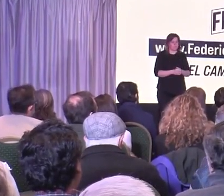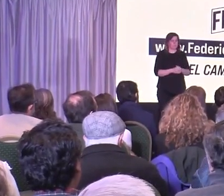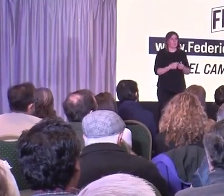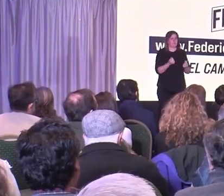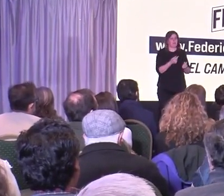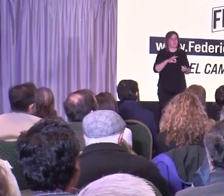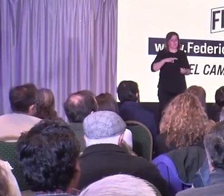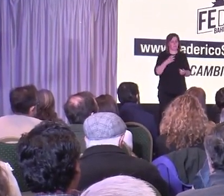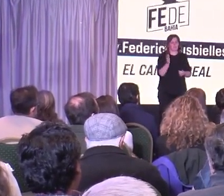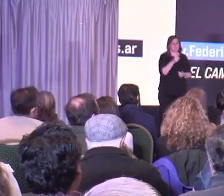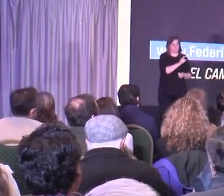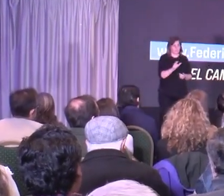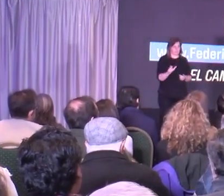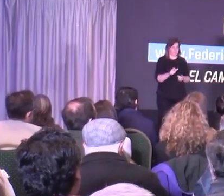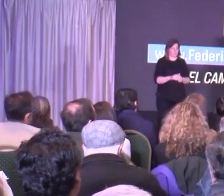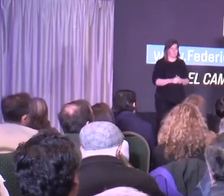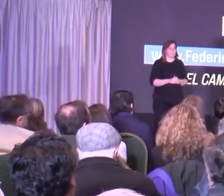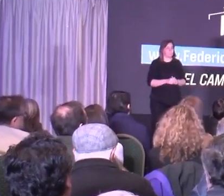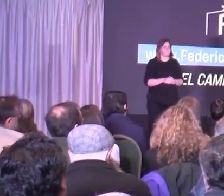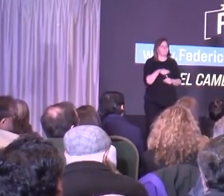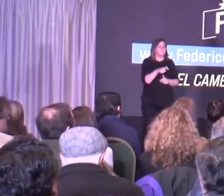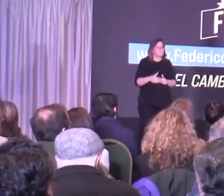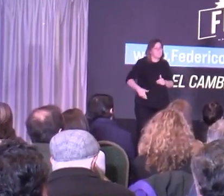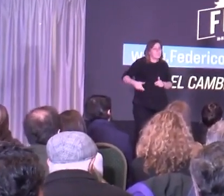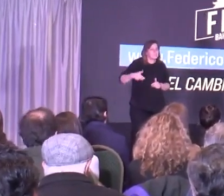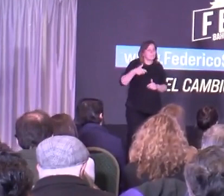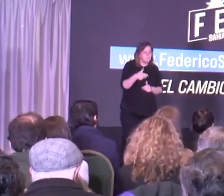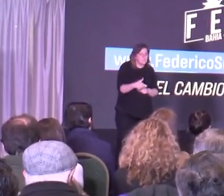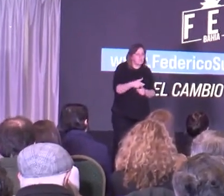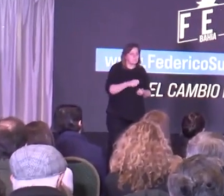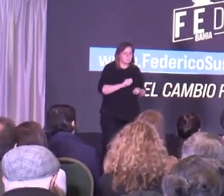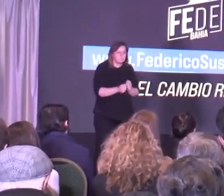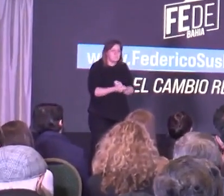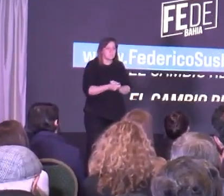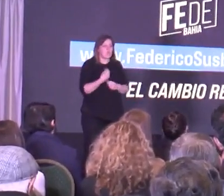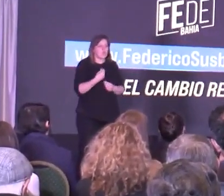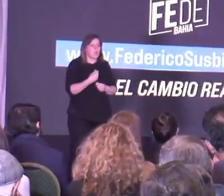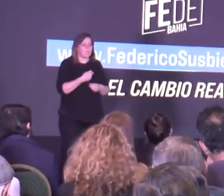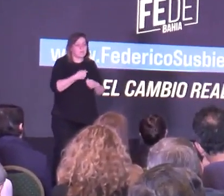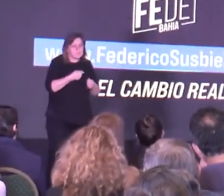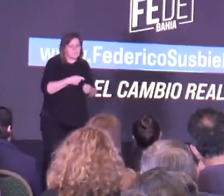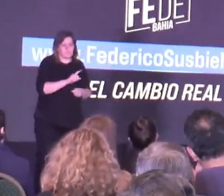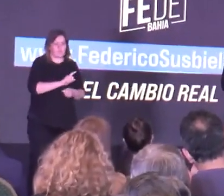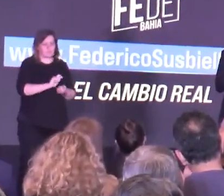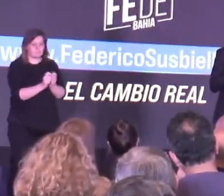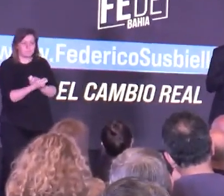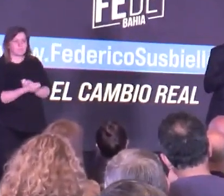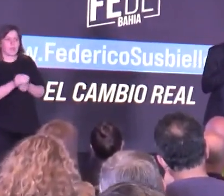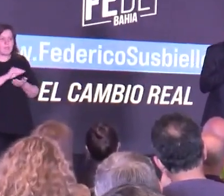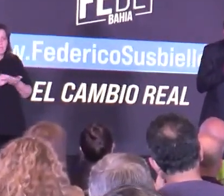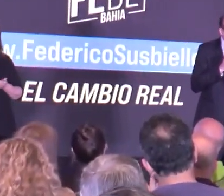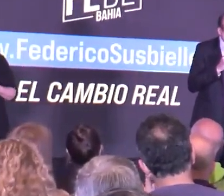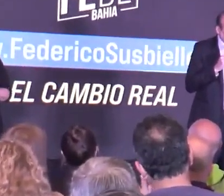de vida de la gente. Vamos a transformar esas inversiones en empleo, en acompañamiento a nuestras pymes. Vamos a formar más de